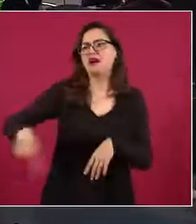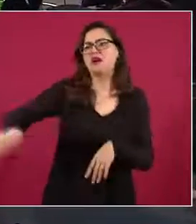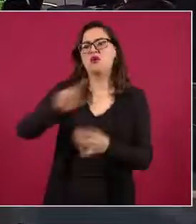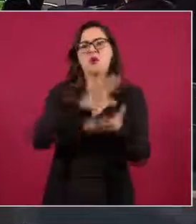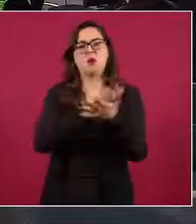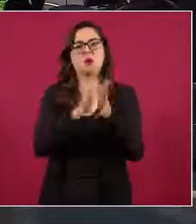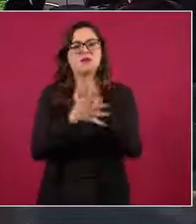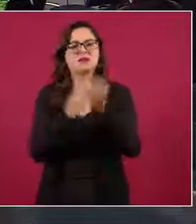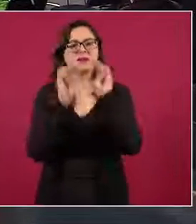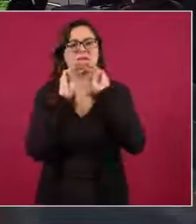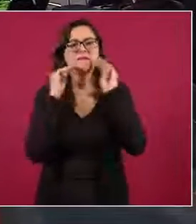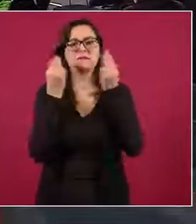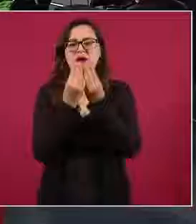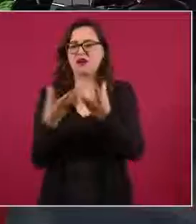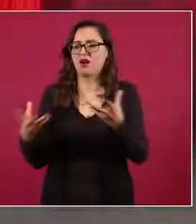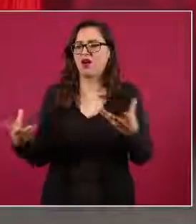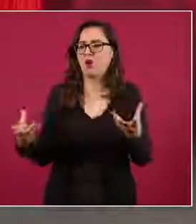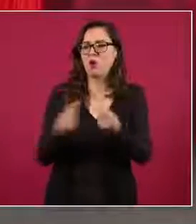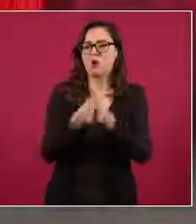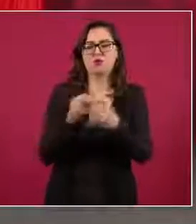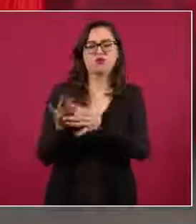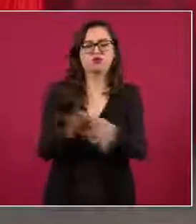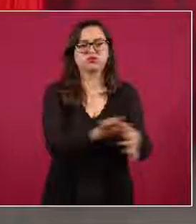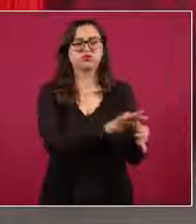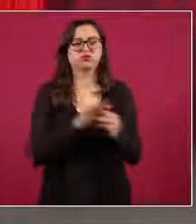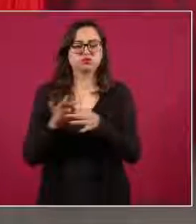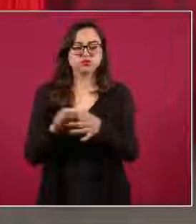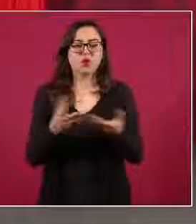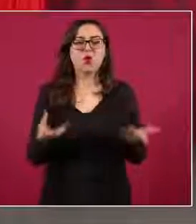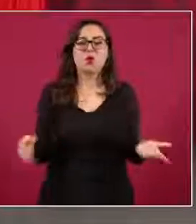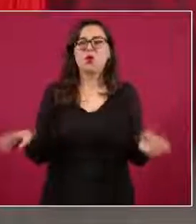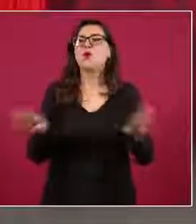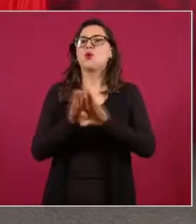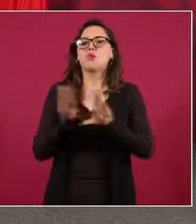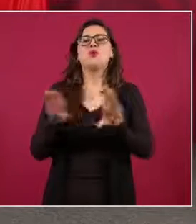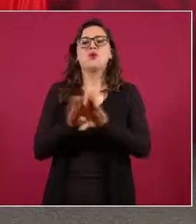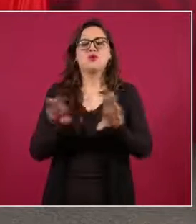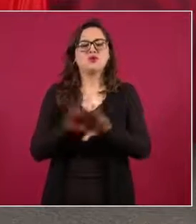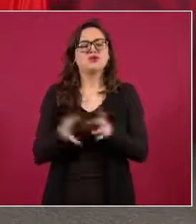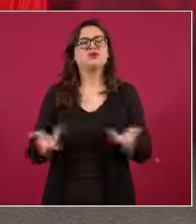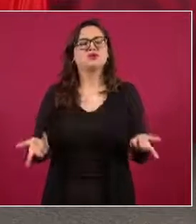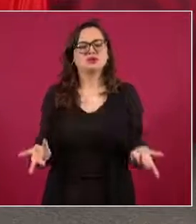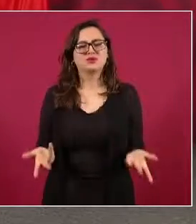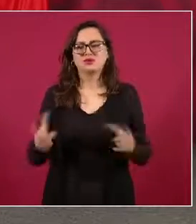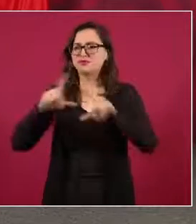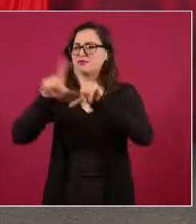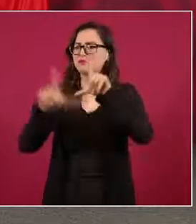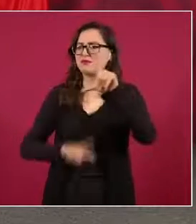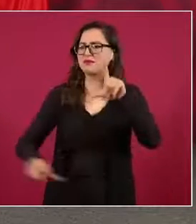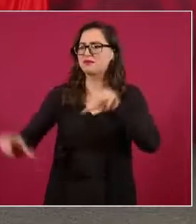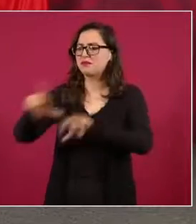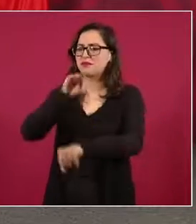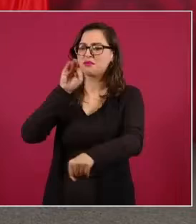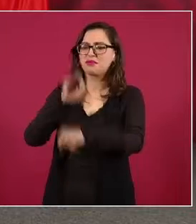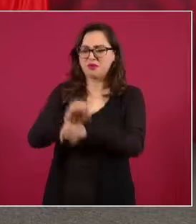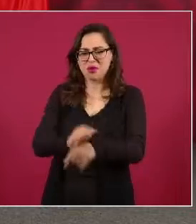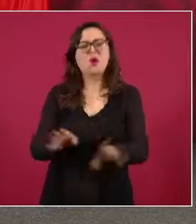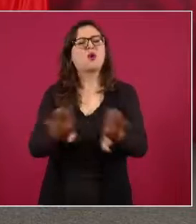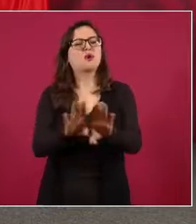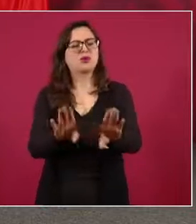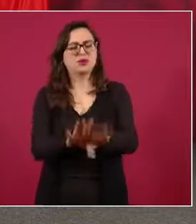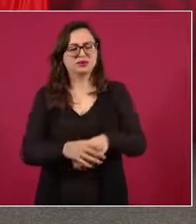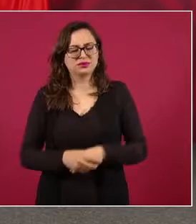ilícitas? ¿Qué iban a hacer? ¿Cómo protegían a la gente?